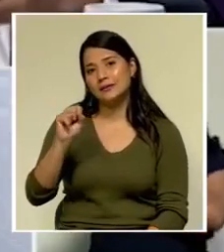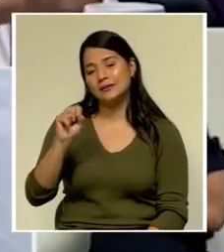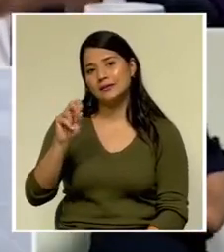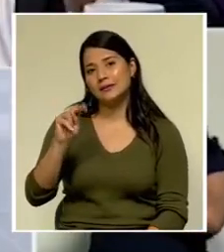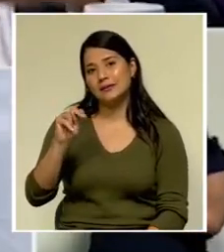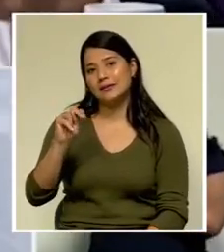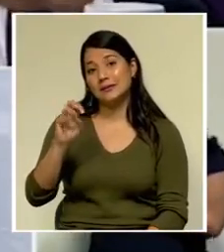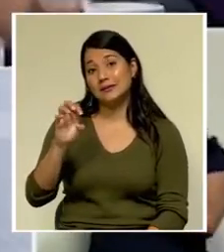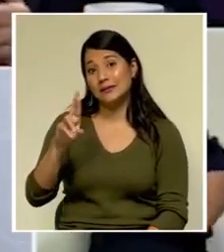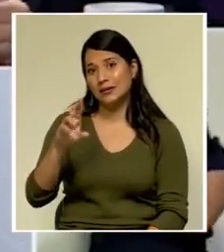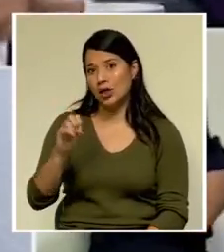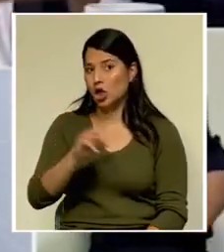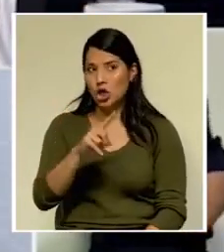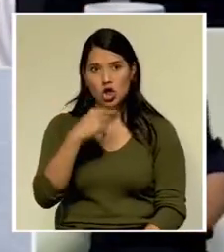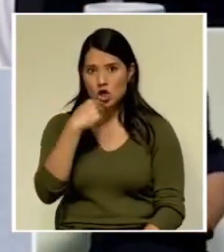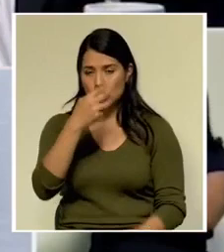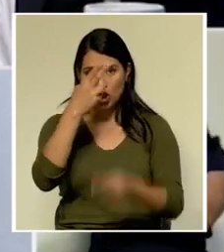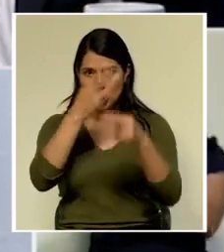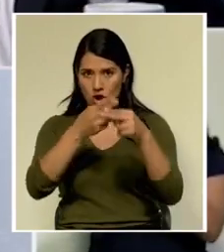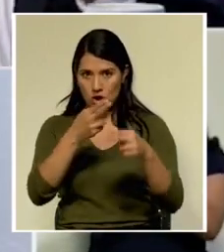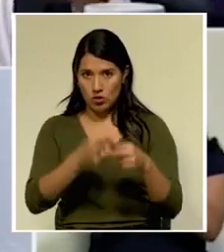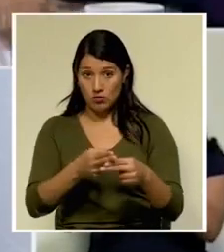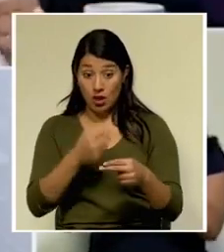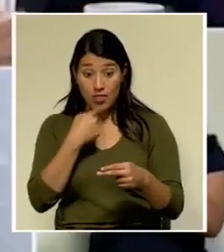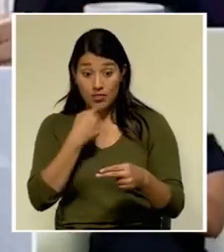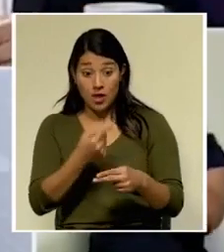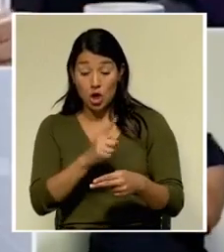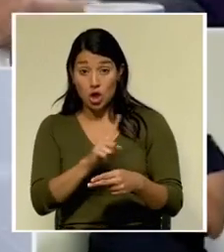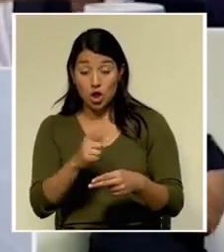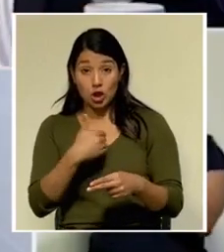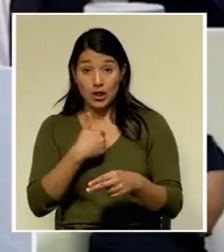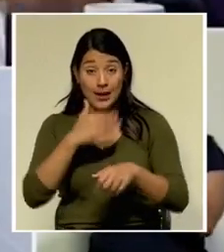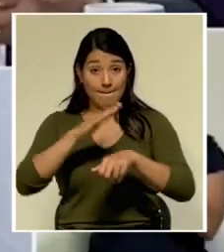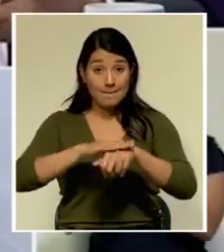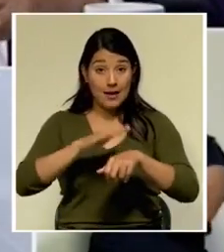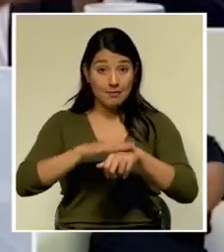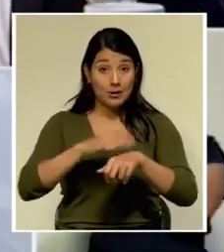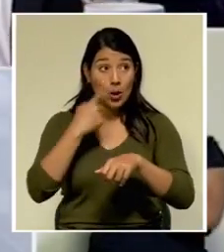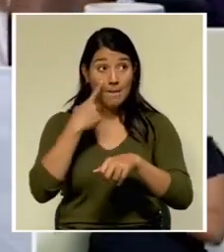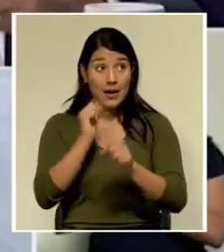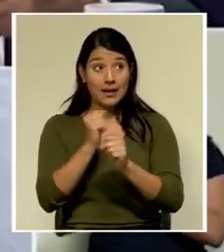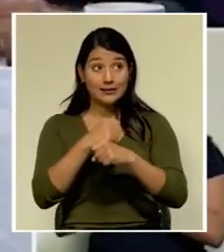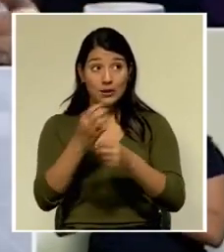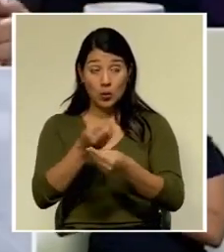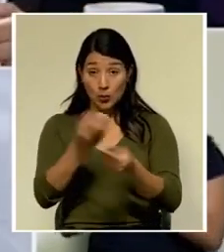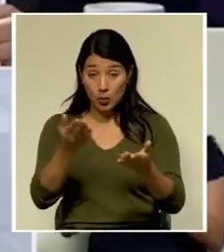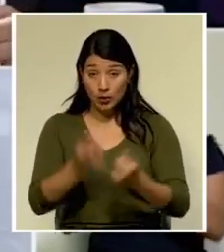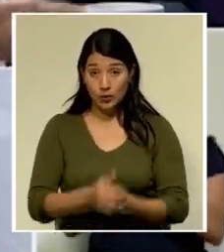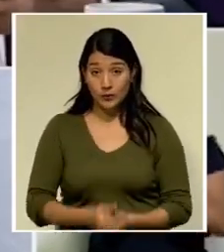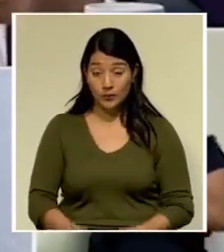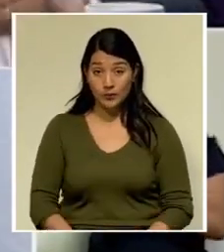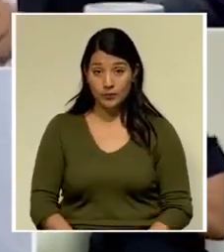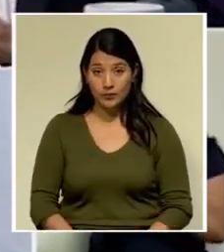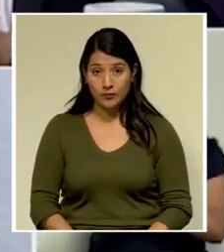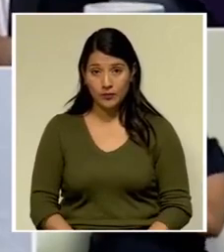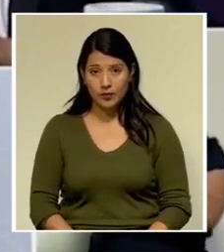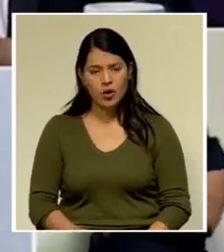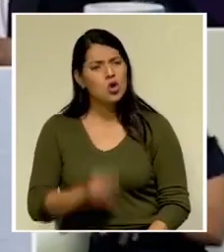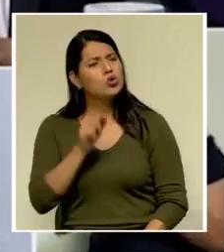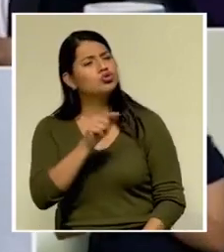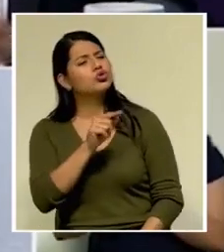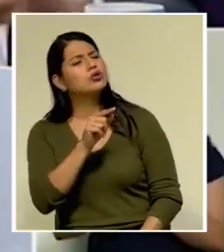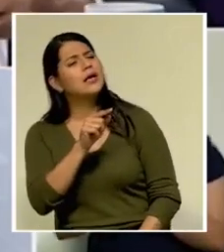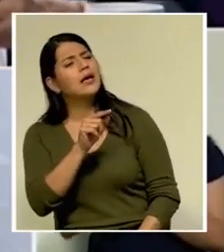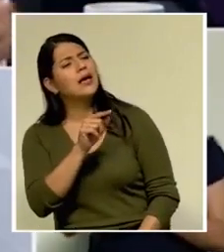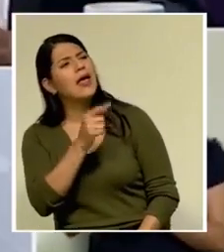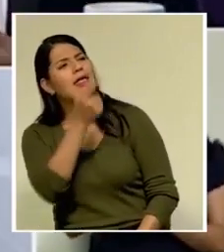los nombres, alegando que no tenía autorización para hacerlos públicos. ¿De dónde sale la